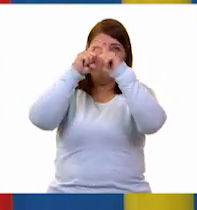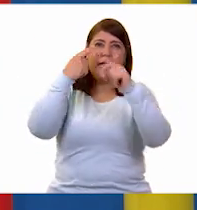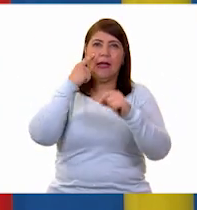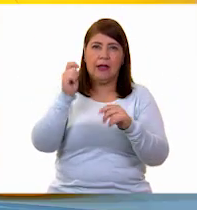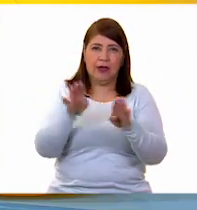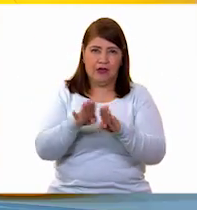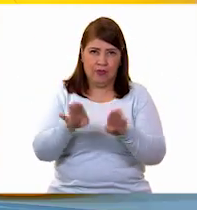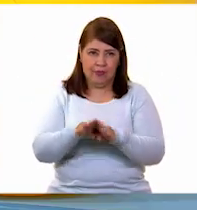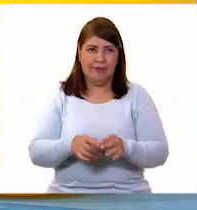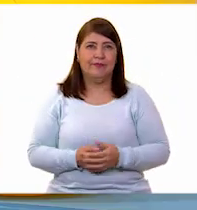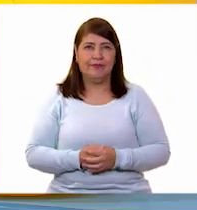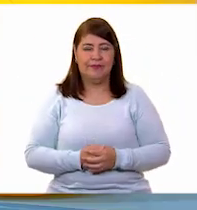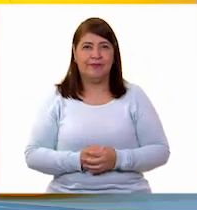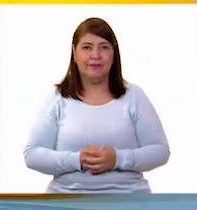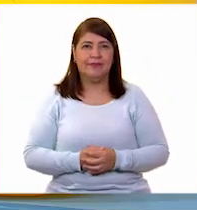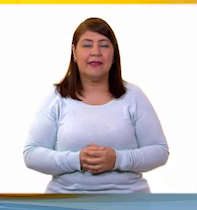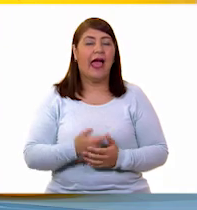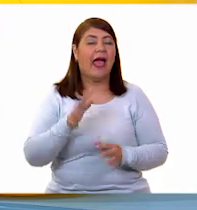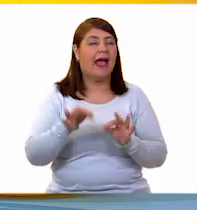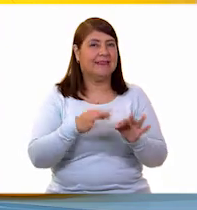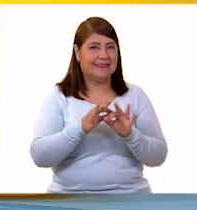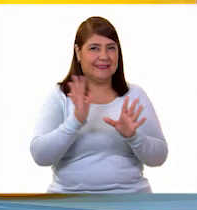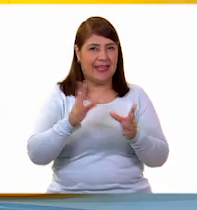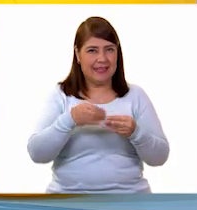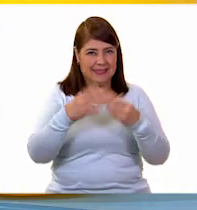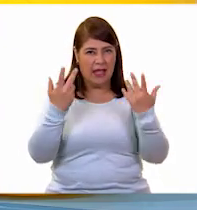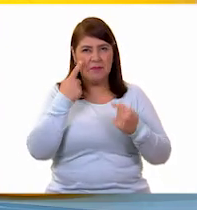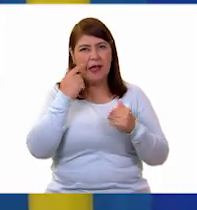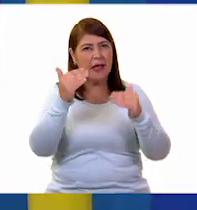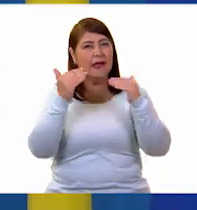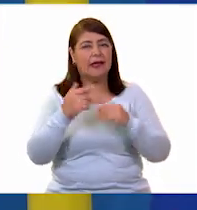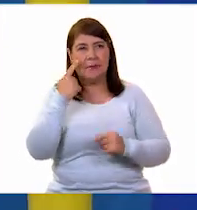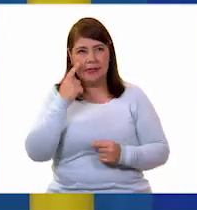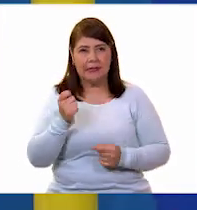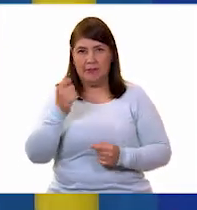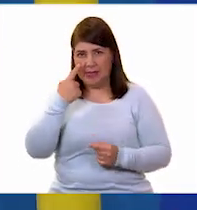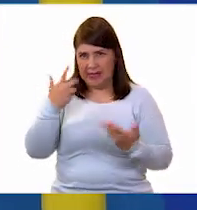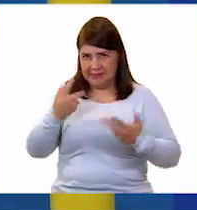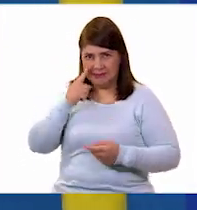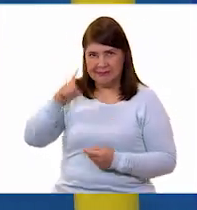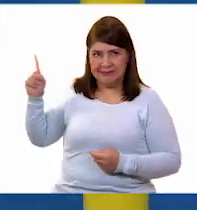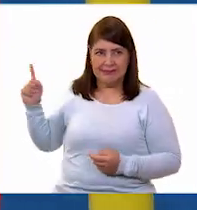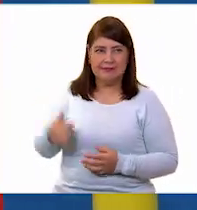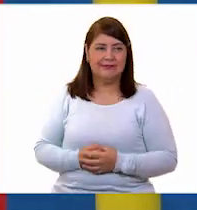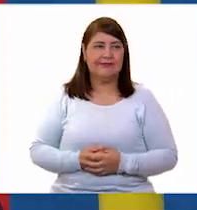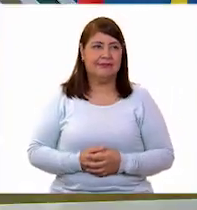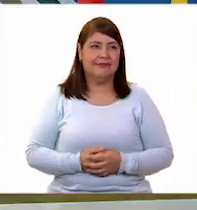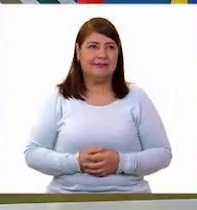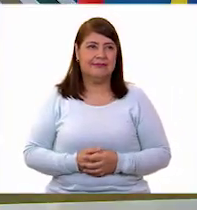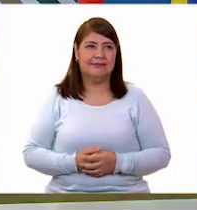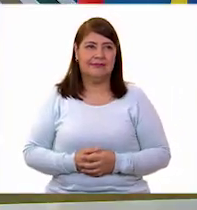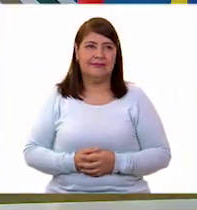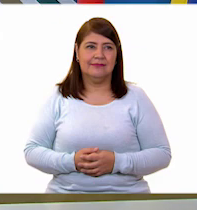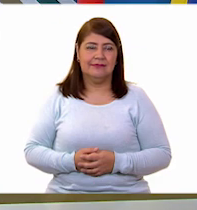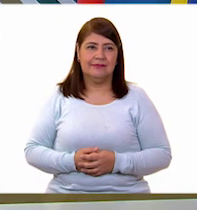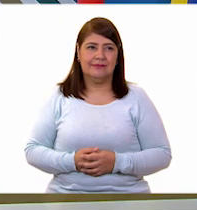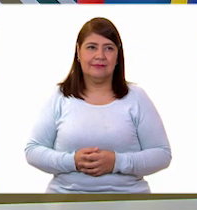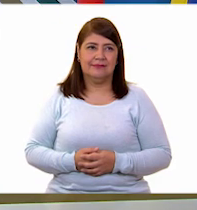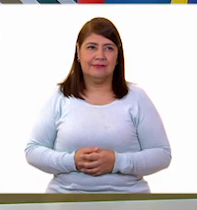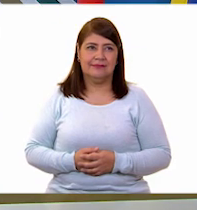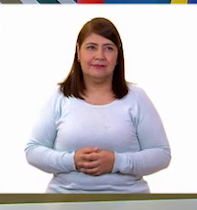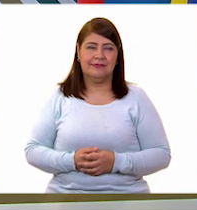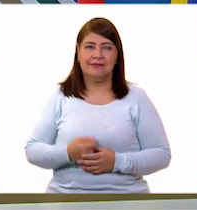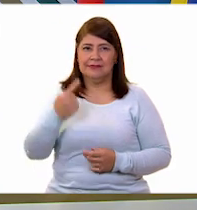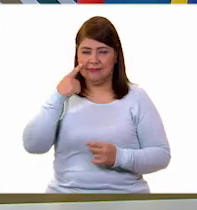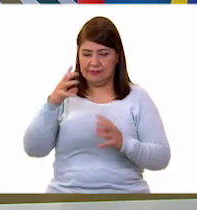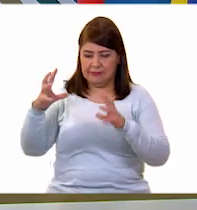Tierra. Maestro, ya nos quedó clarísimo. ¿Y ahora qué sigue? Pues mira, vamos a hacer lo siguiente. Voy a colocar aquí. Ah, muy bien. El